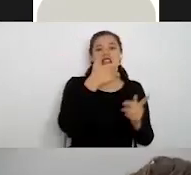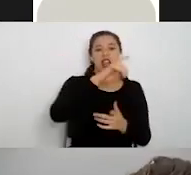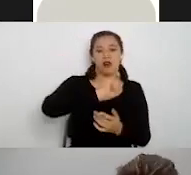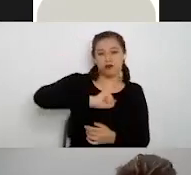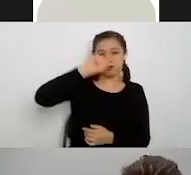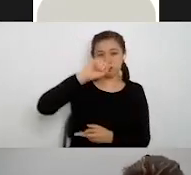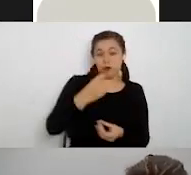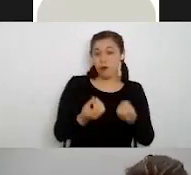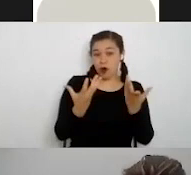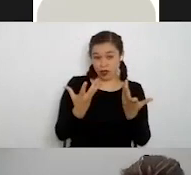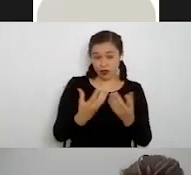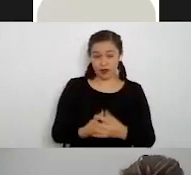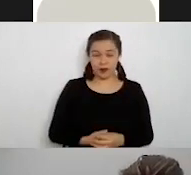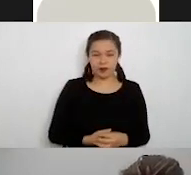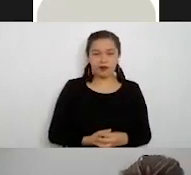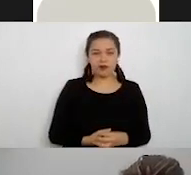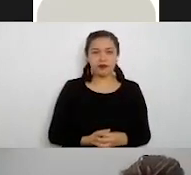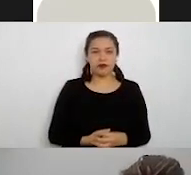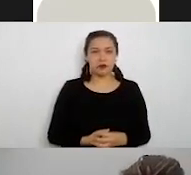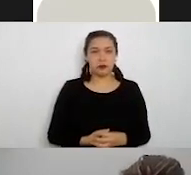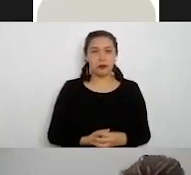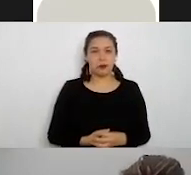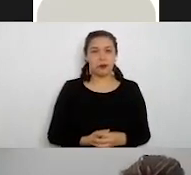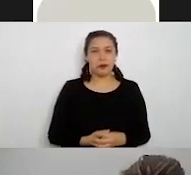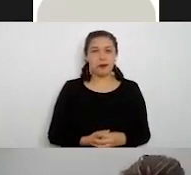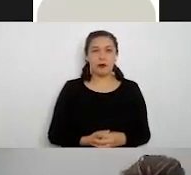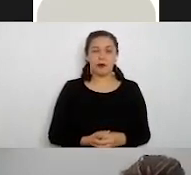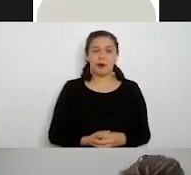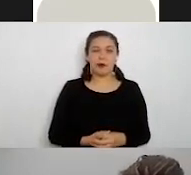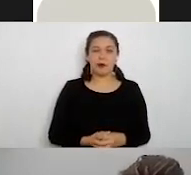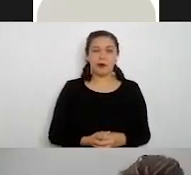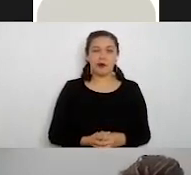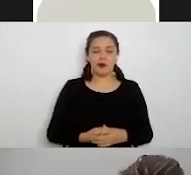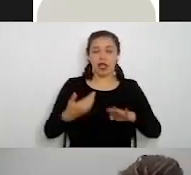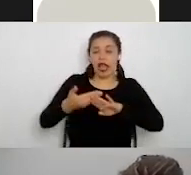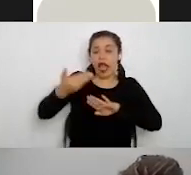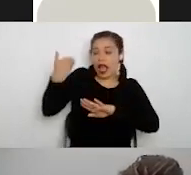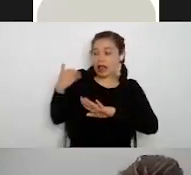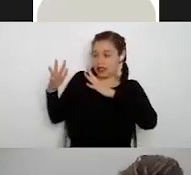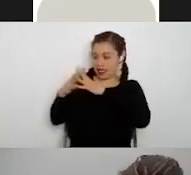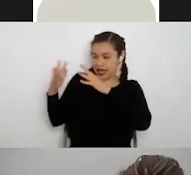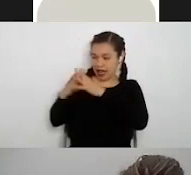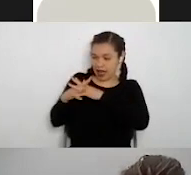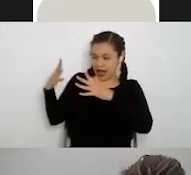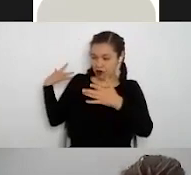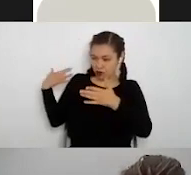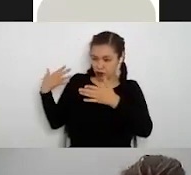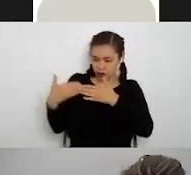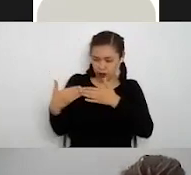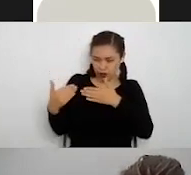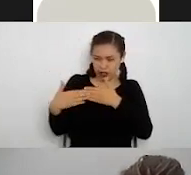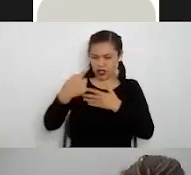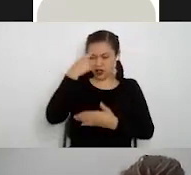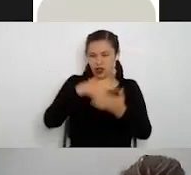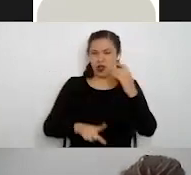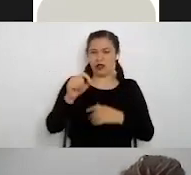inflación que ya teníamos desde antes de la guerra la invasión fue, si no mal recuerdo, el 24 de febrero